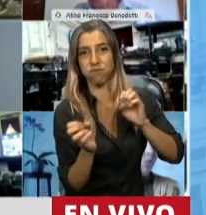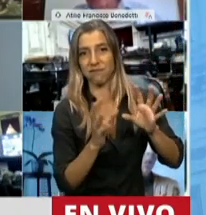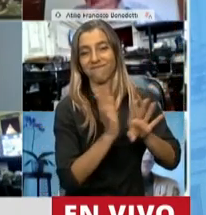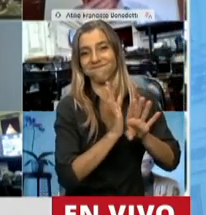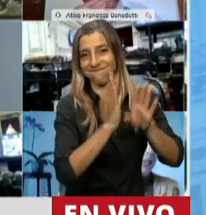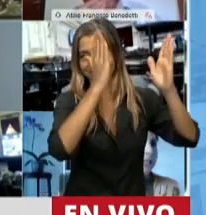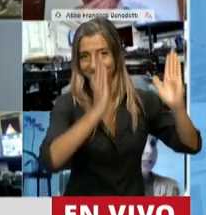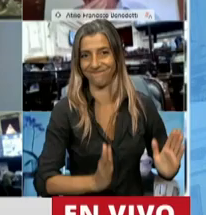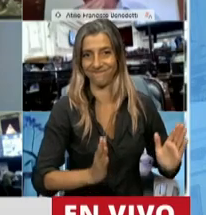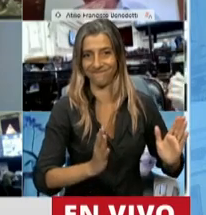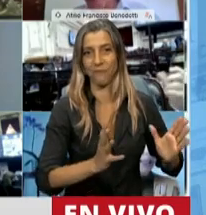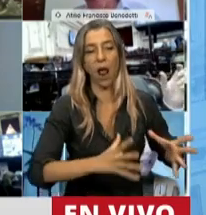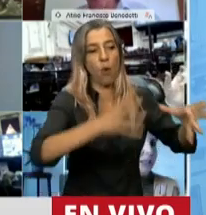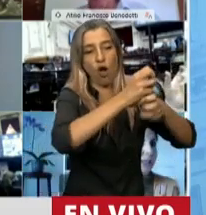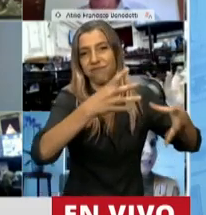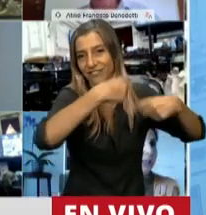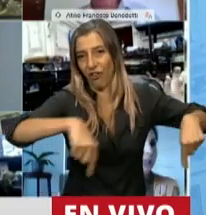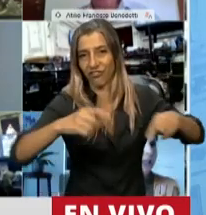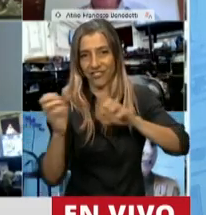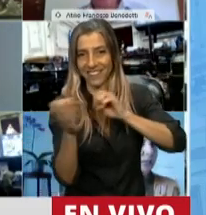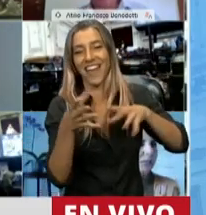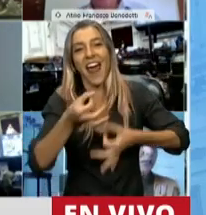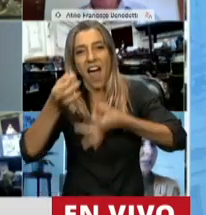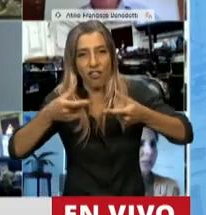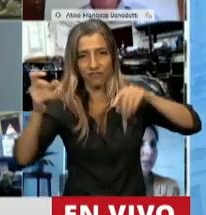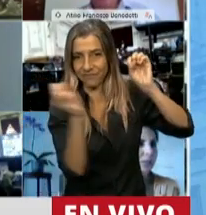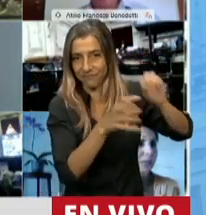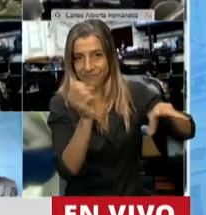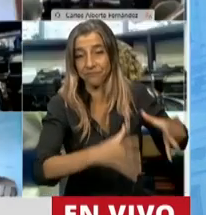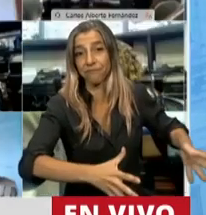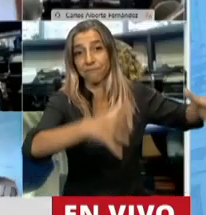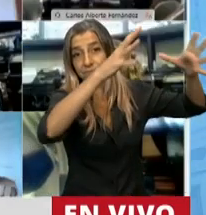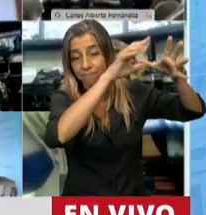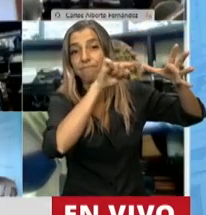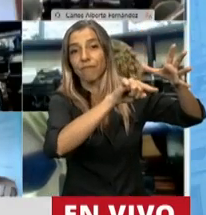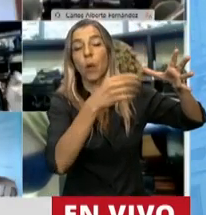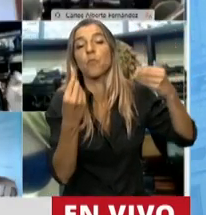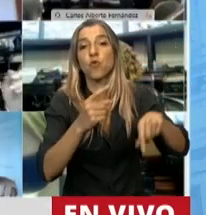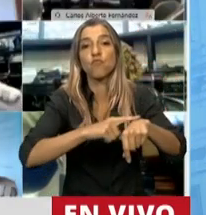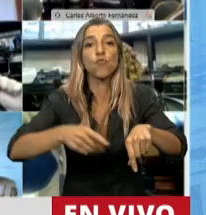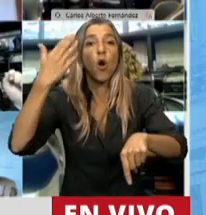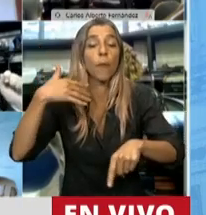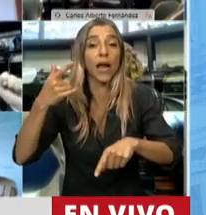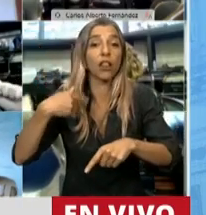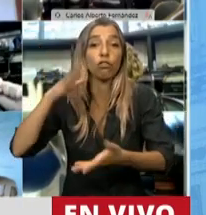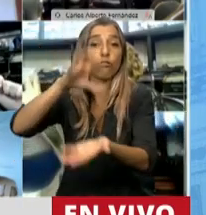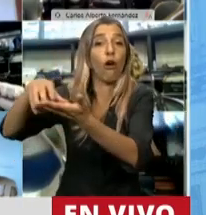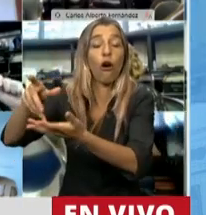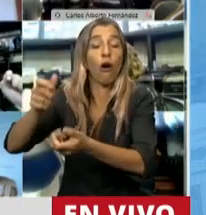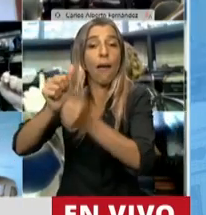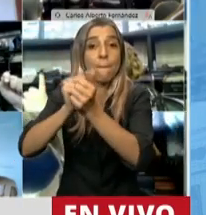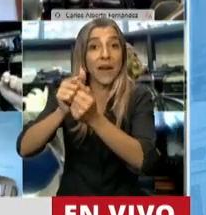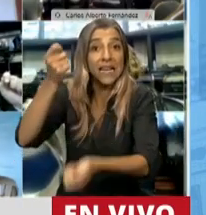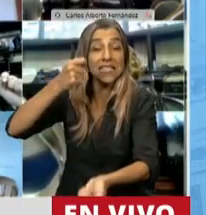bolsa, que las grandes exportadoras no se quedaran con las ganancias de quienes, en un momento de zafra, en el momento de la